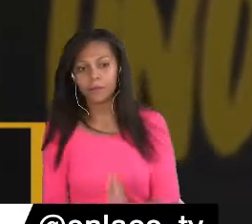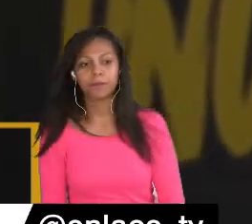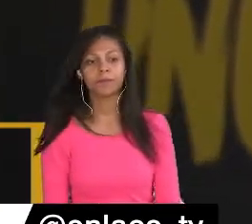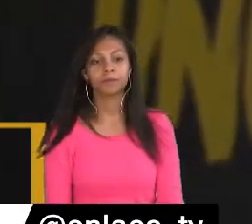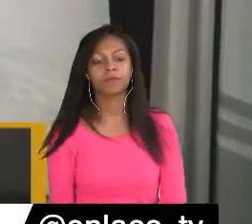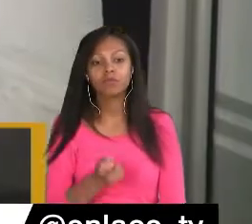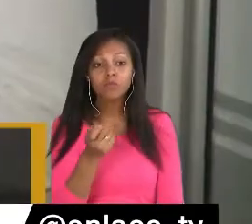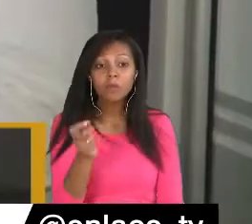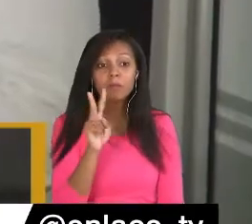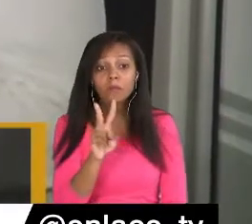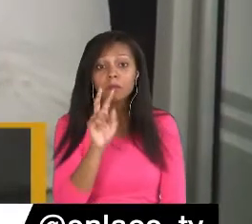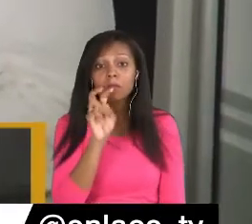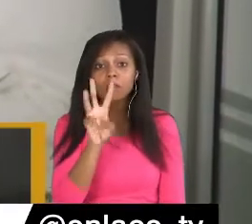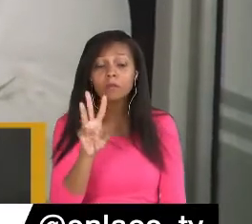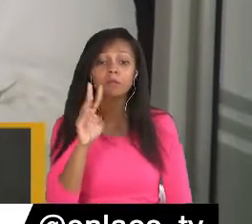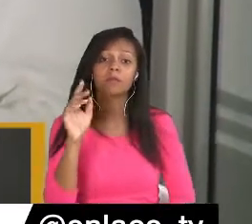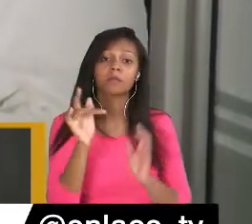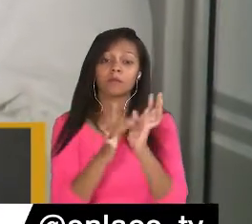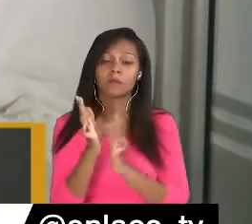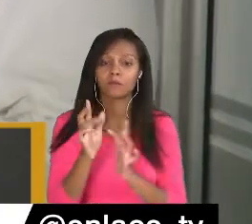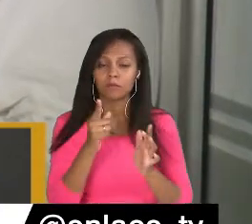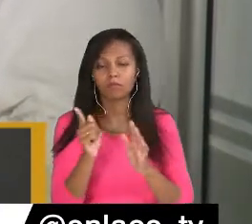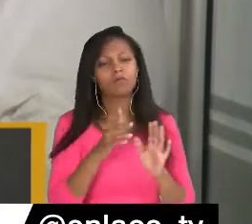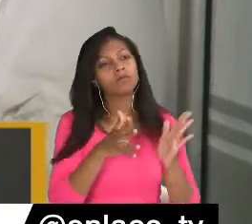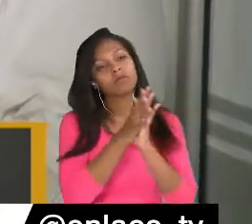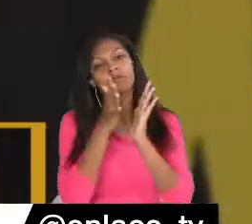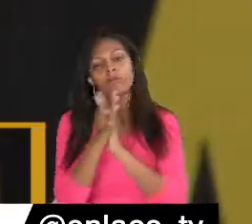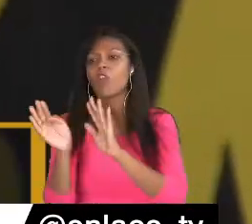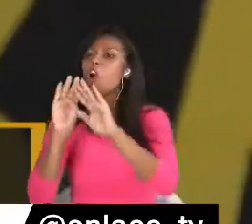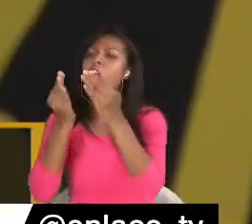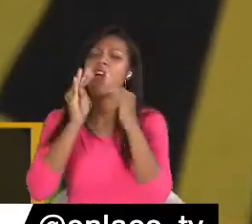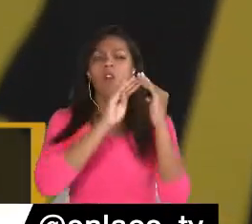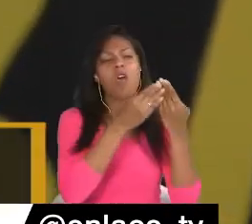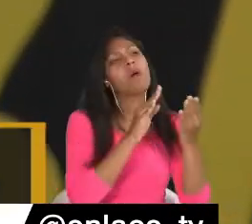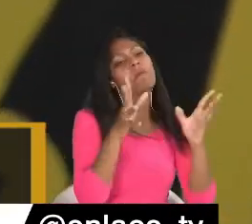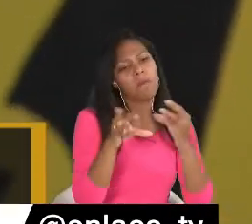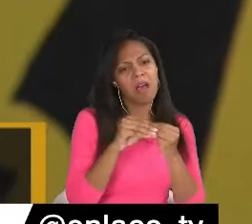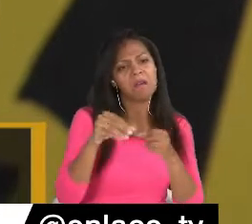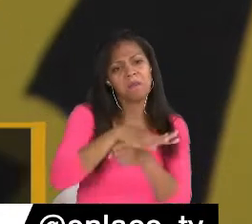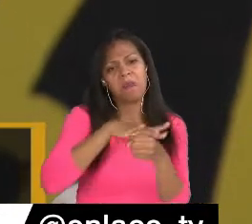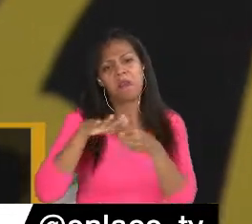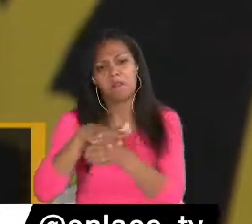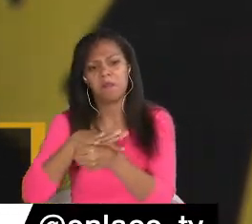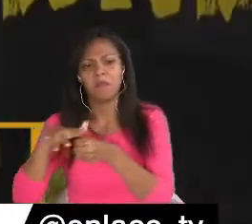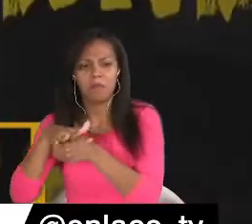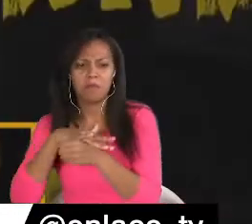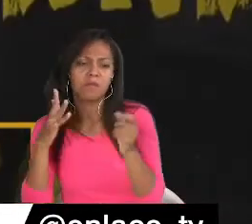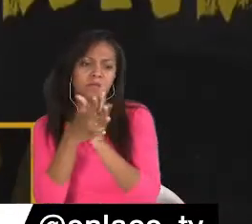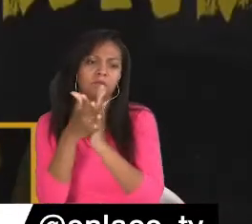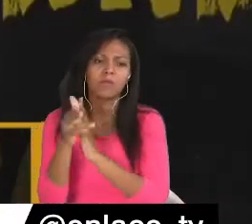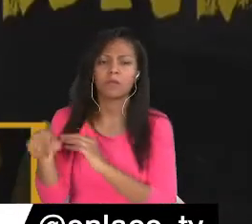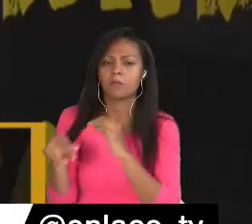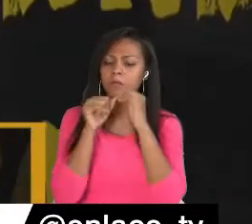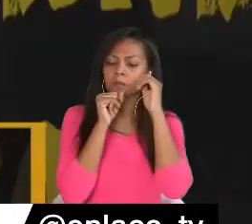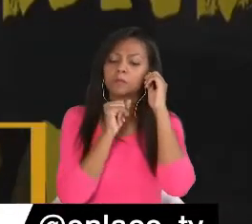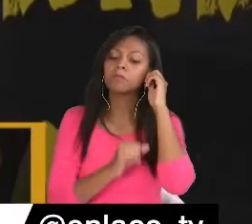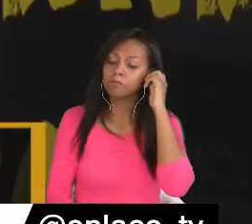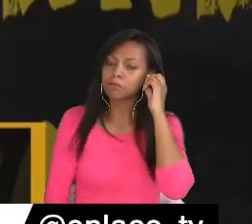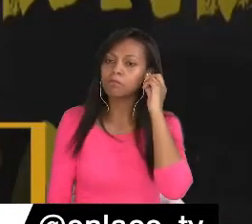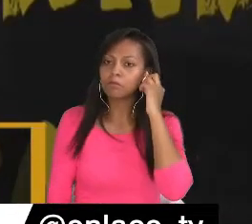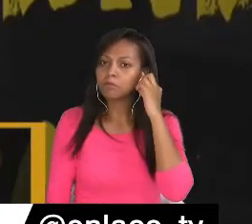campaña en contra del suicidio se llevará a cabo en colegios y barrios de la comuna 5 de Barranca Bermeja, donde vamos a centrar